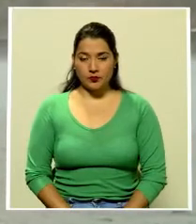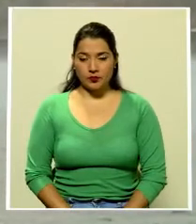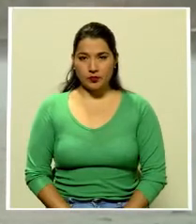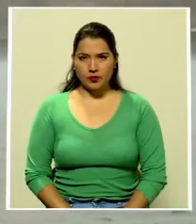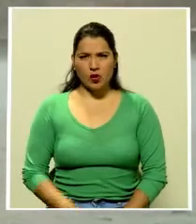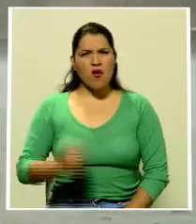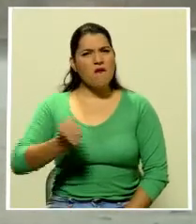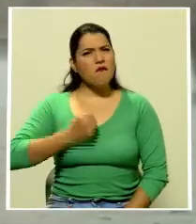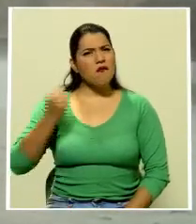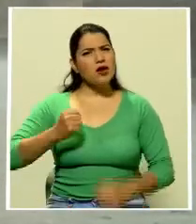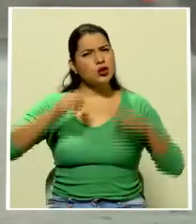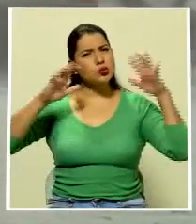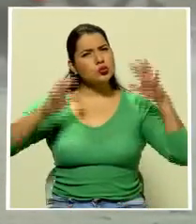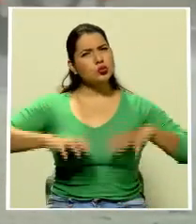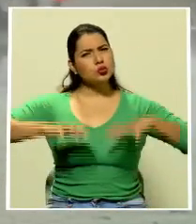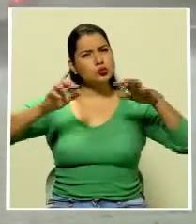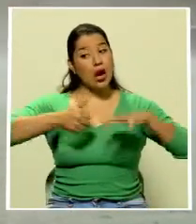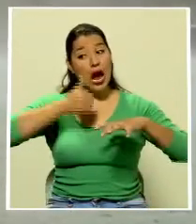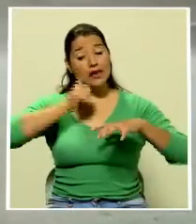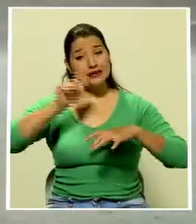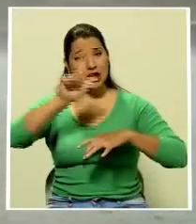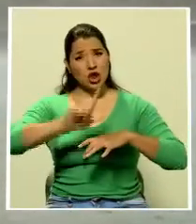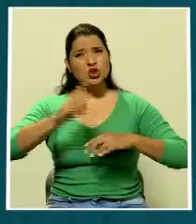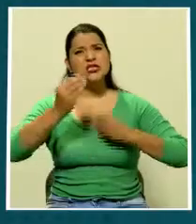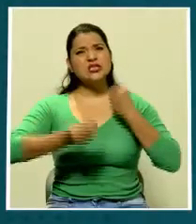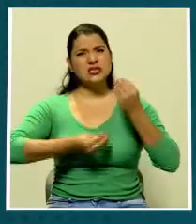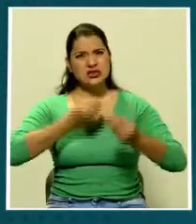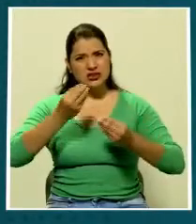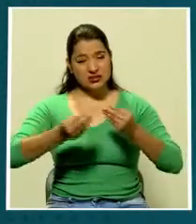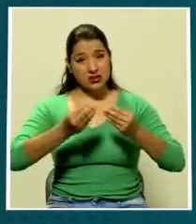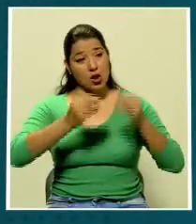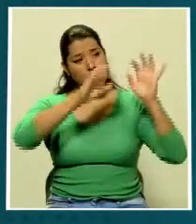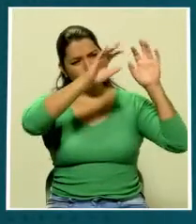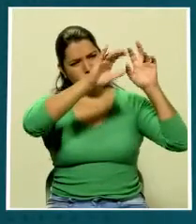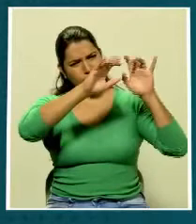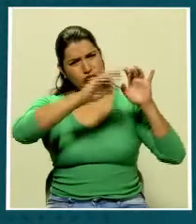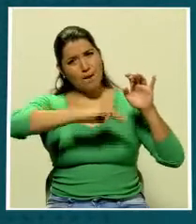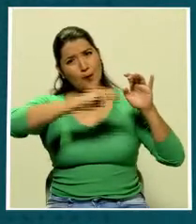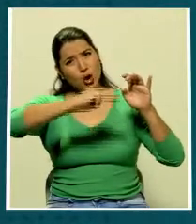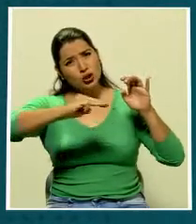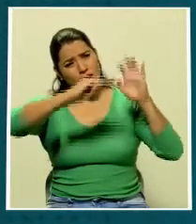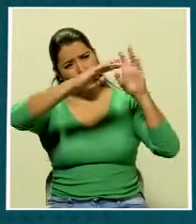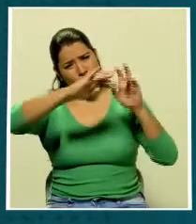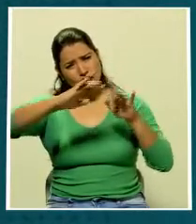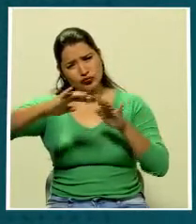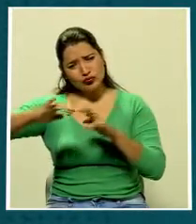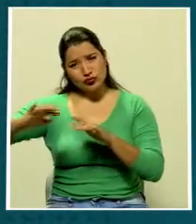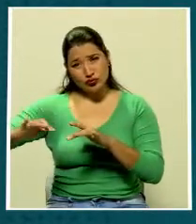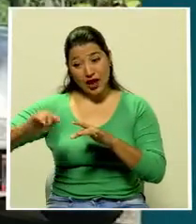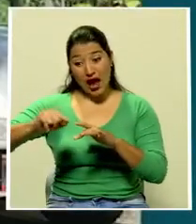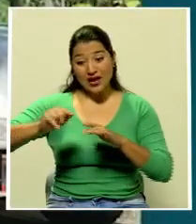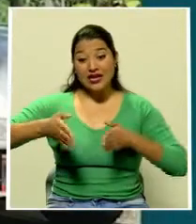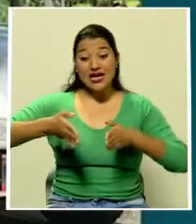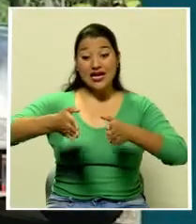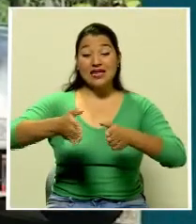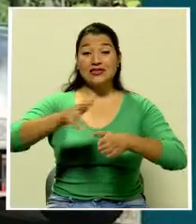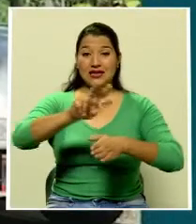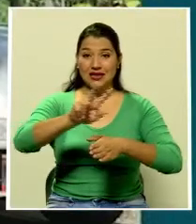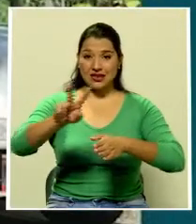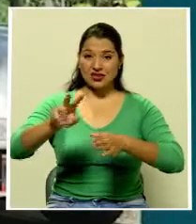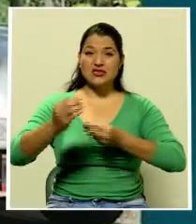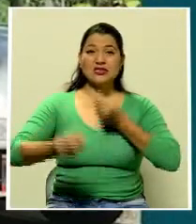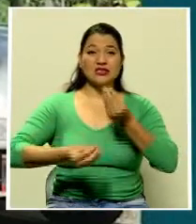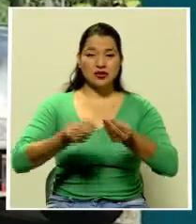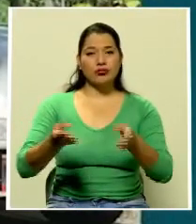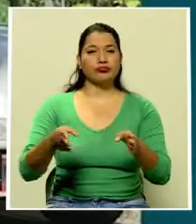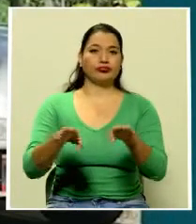Las fuertes lluvias del lunes se provocó un derrumbe en el Parque Braulio Carrillo, que cayó sobre la Ruta 32, ocasionando el cierre